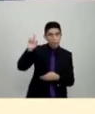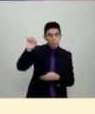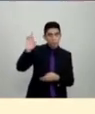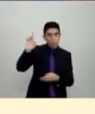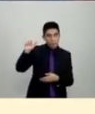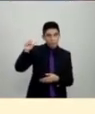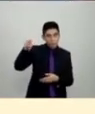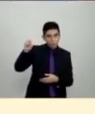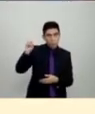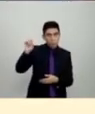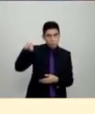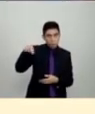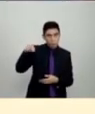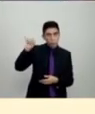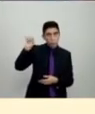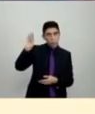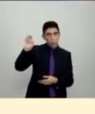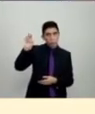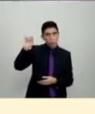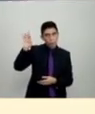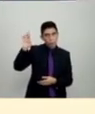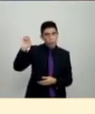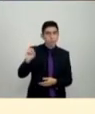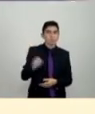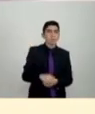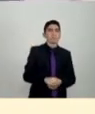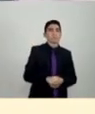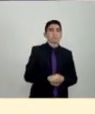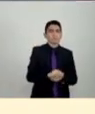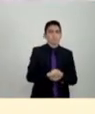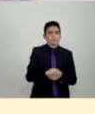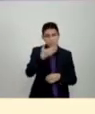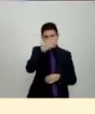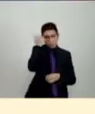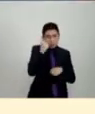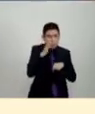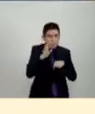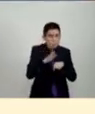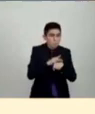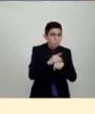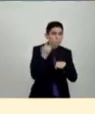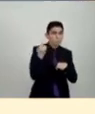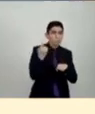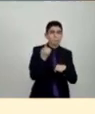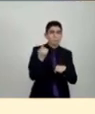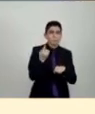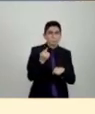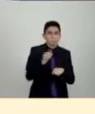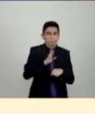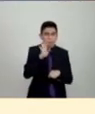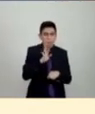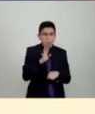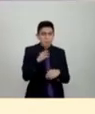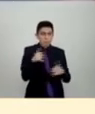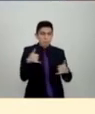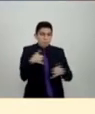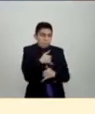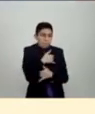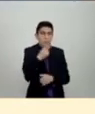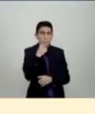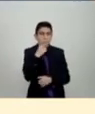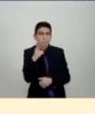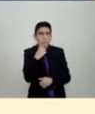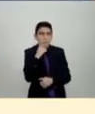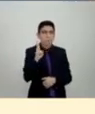ejemplo, o Pitol, el mexicano, que además yo no sé por qué tiendo como a, tal vez porque ambos eran flacos, fumadores, bueno, no sé, era